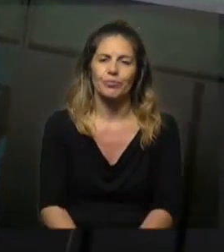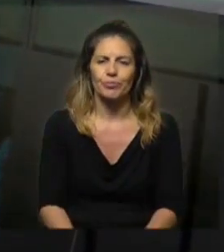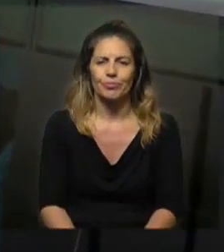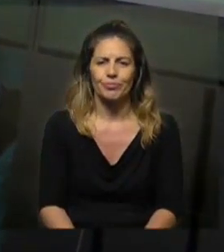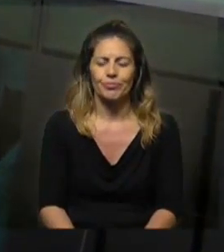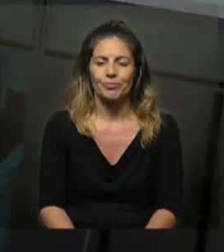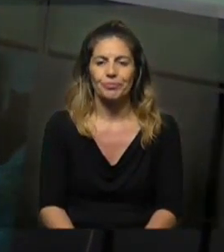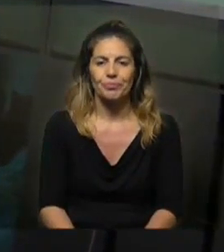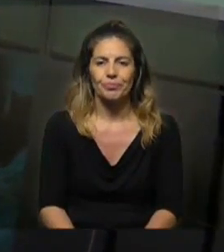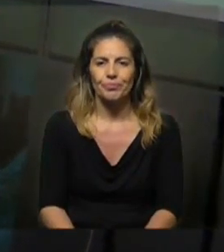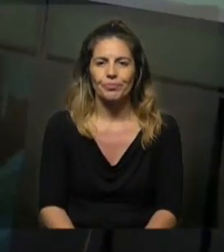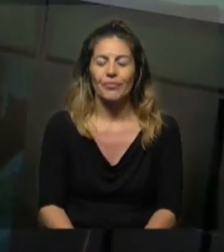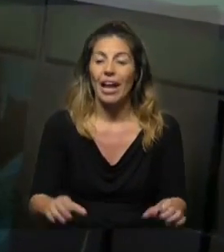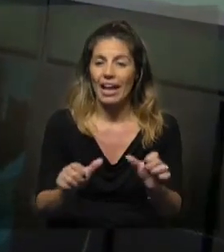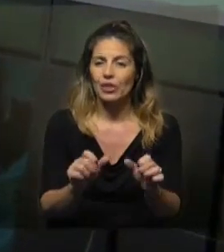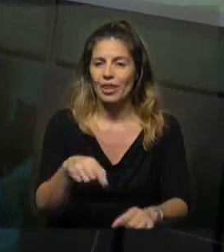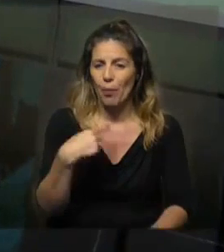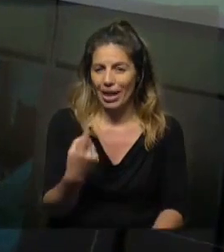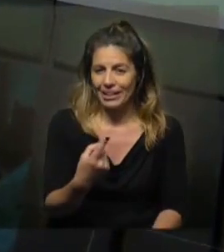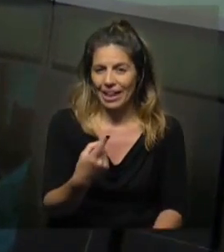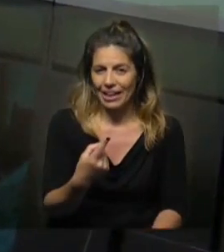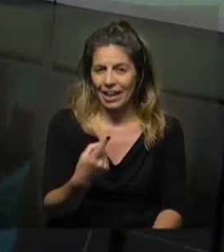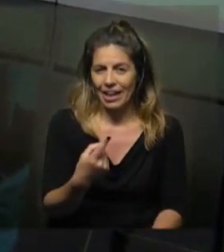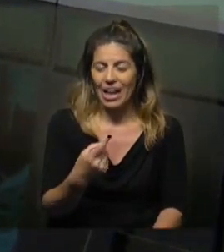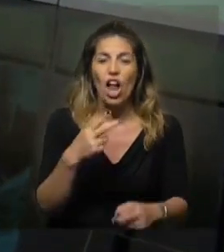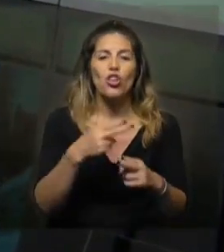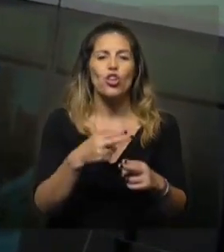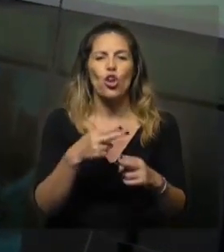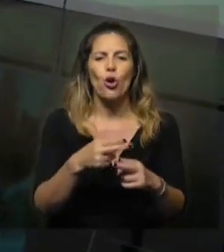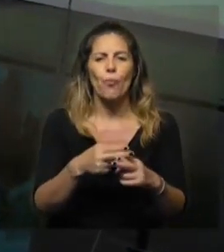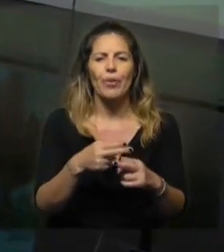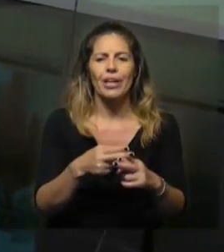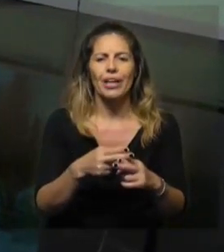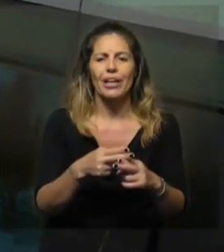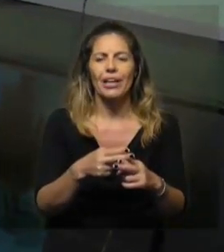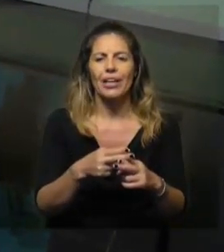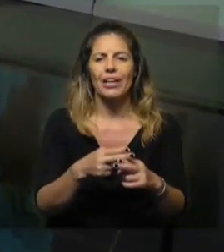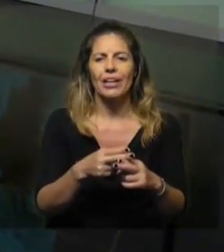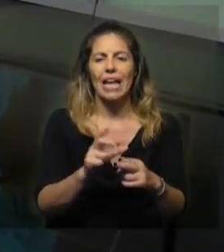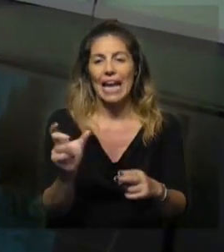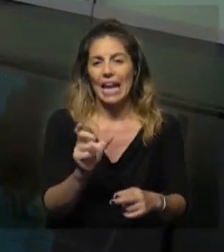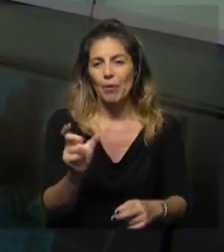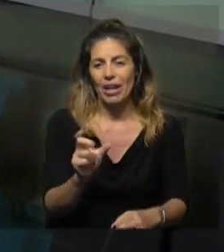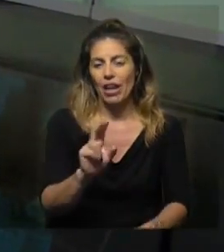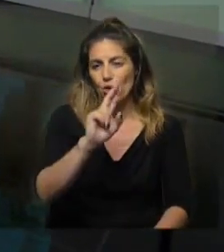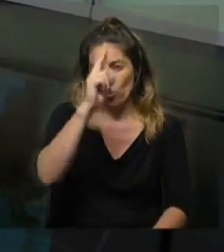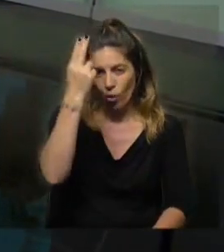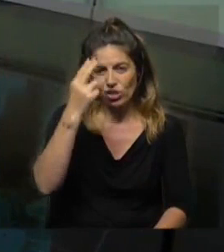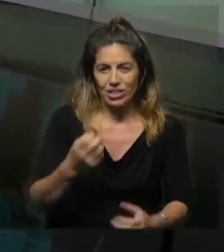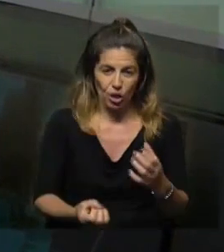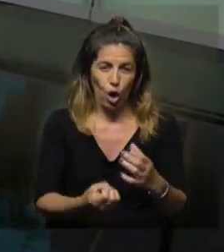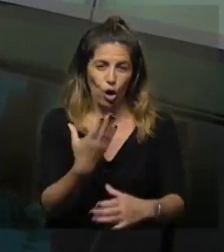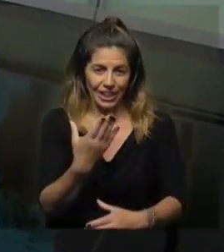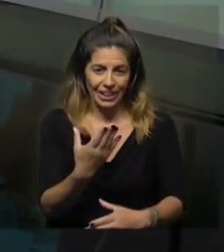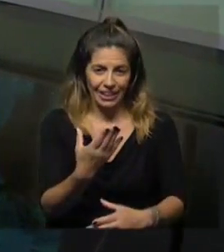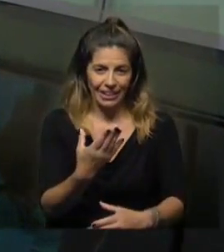bien bueno la actividad mañana se llama orisun que significa enoruba significa origen un poco Nosotros siempre Tratamos